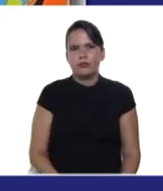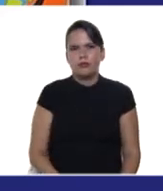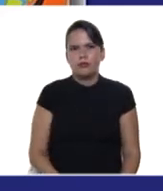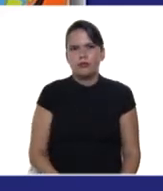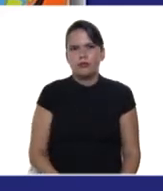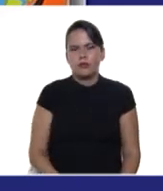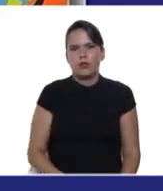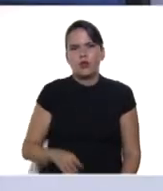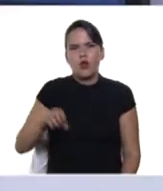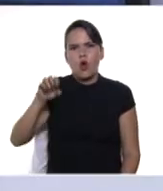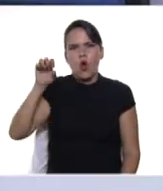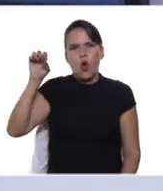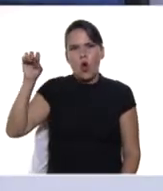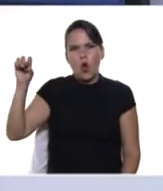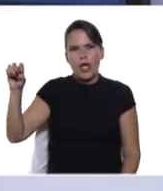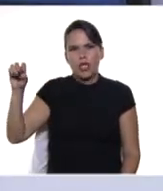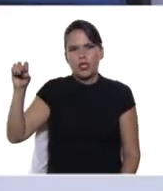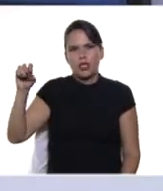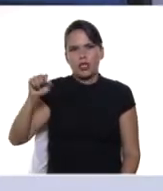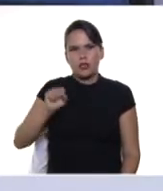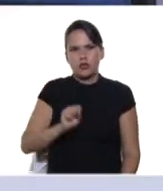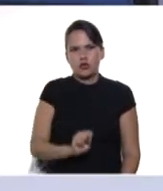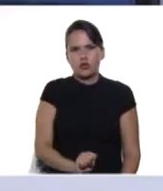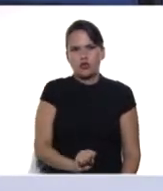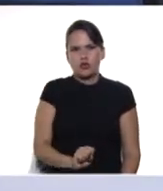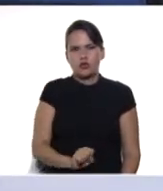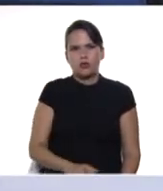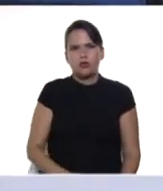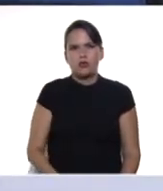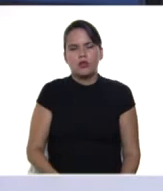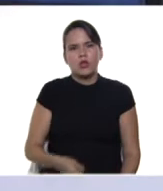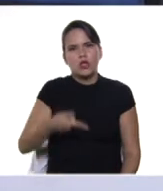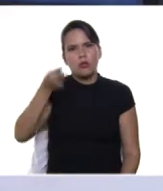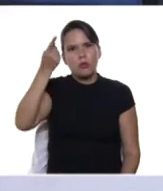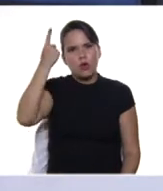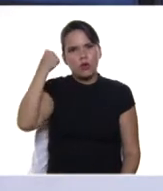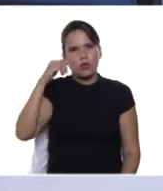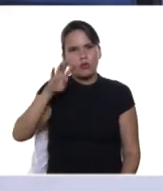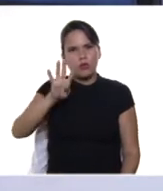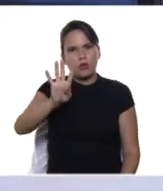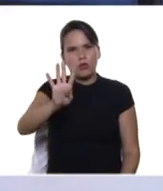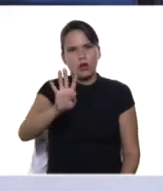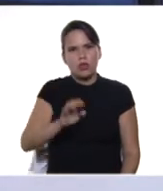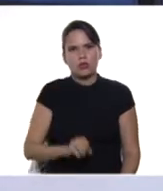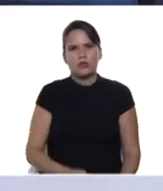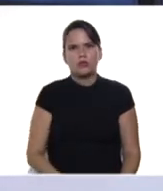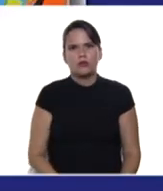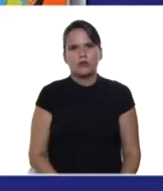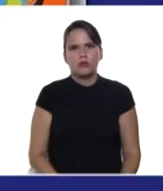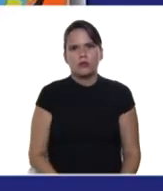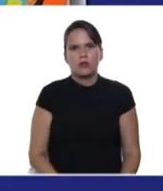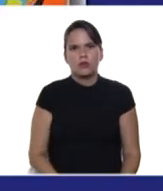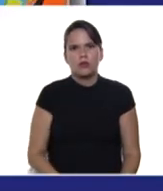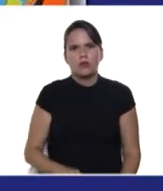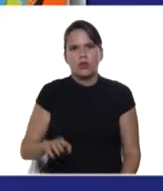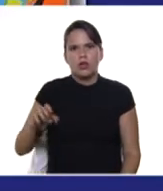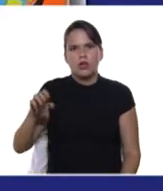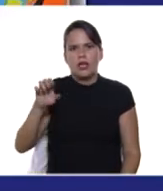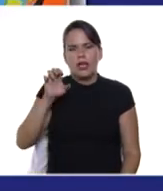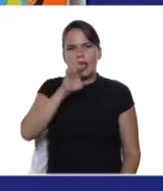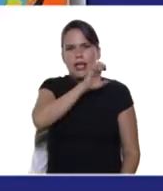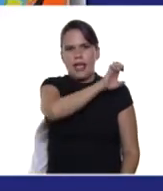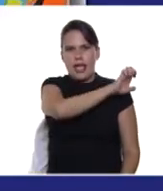coordenada oeste-sur. Y por último, el cuarto cuadrante sería la coordenada este-sur.